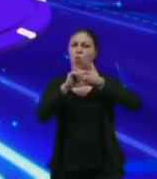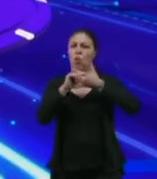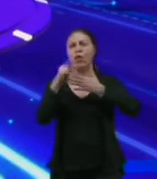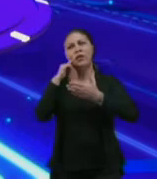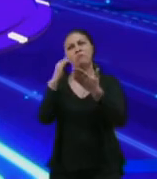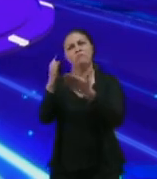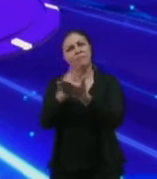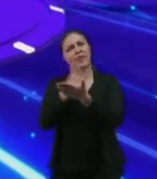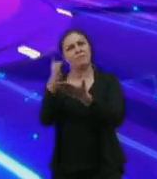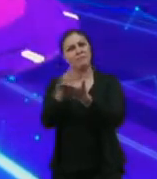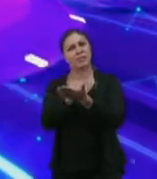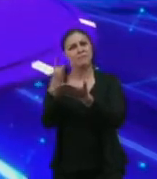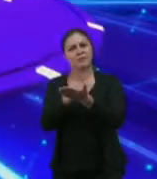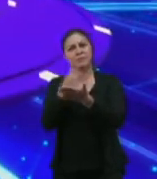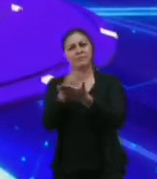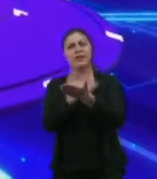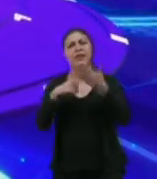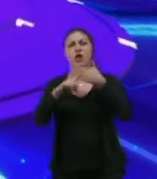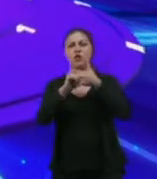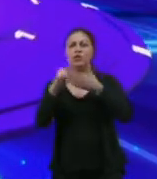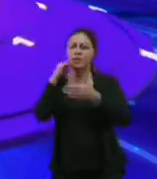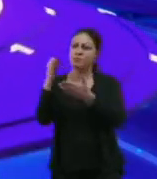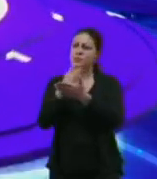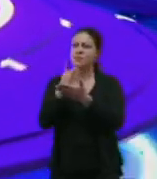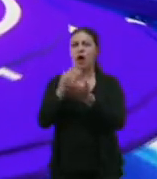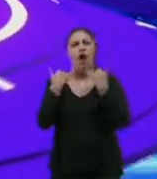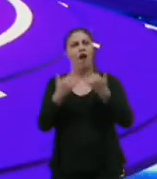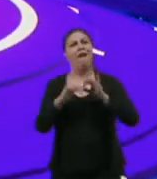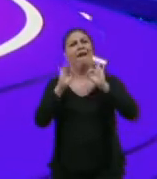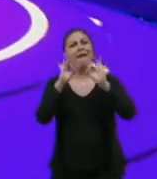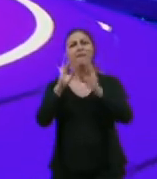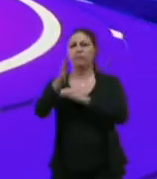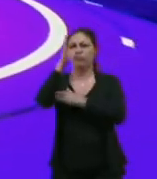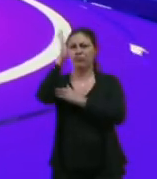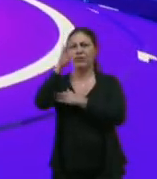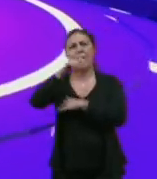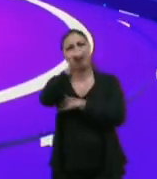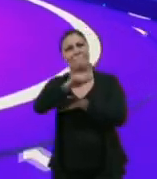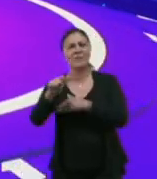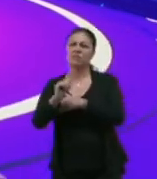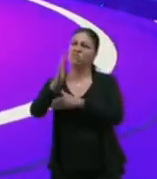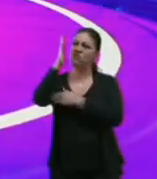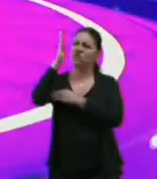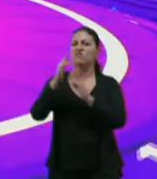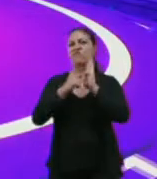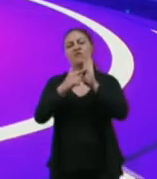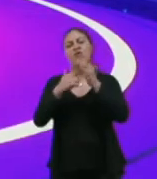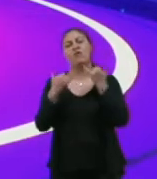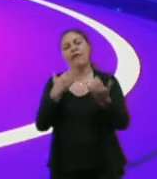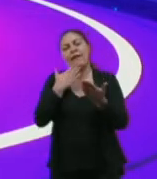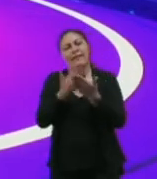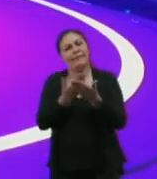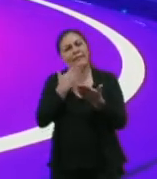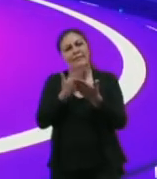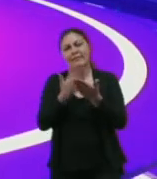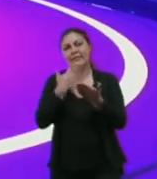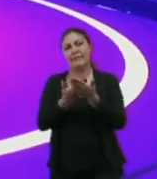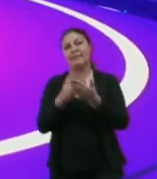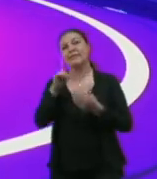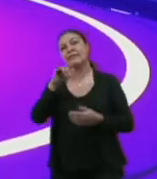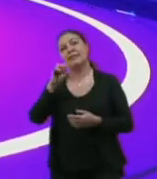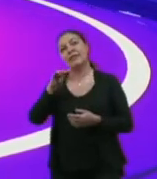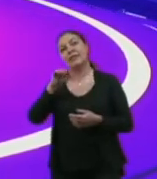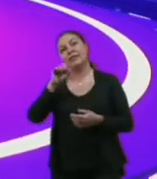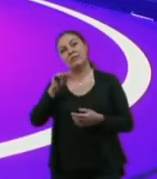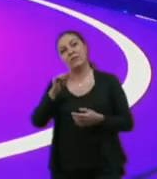diciéndonos la calidad de las charlas la calidad de los de los speakers entonces de verdad me gracias yo creo que a simón ya ya